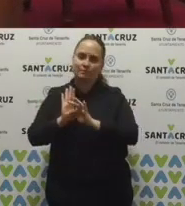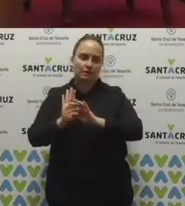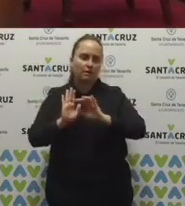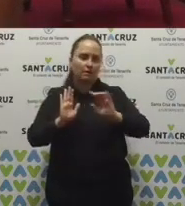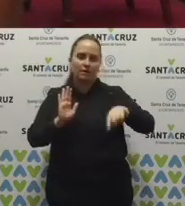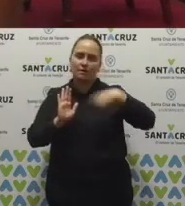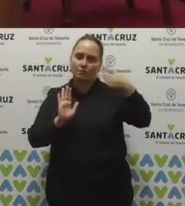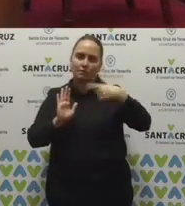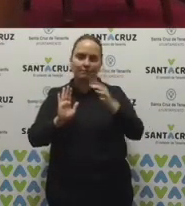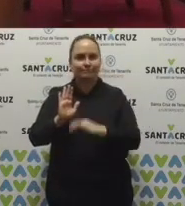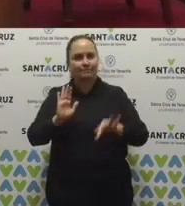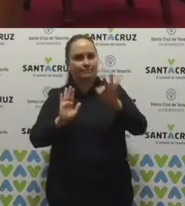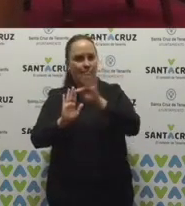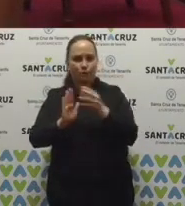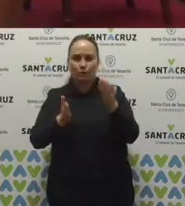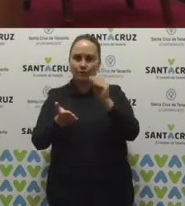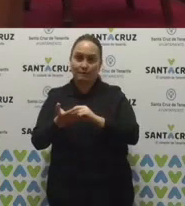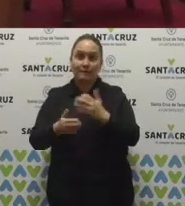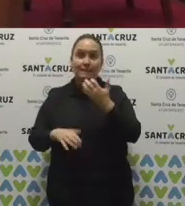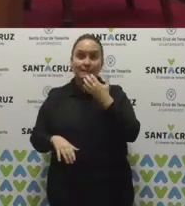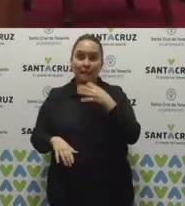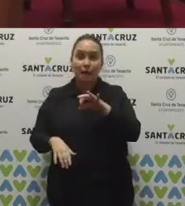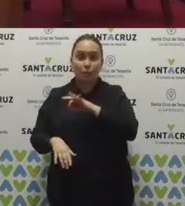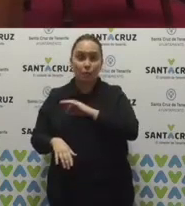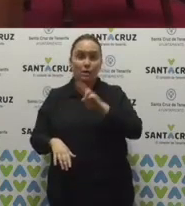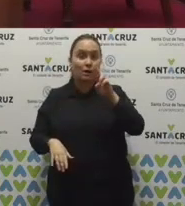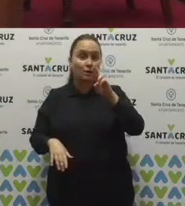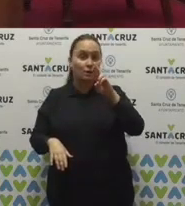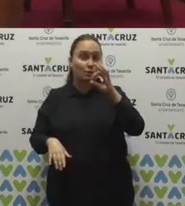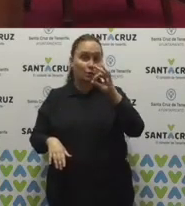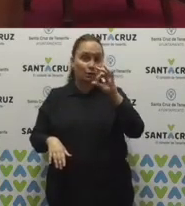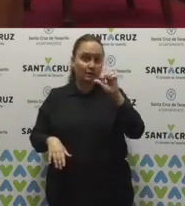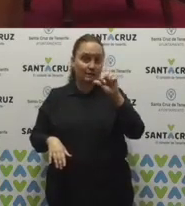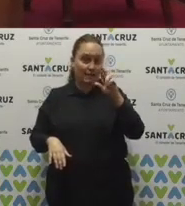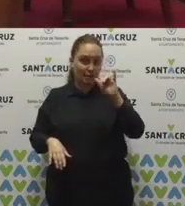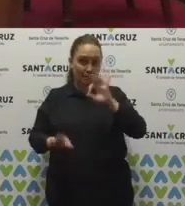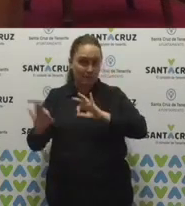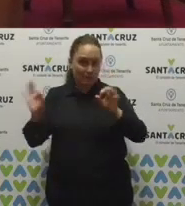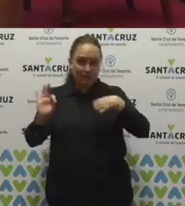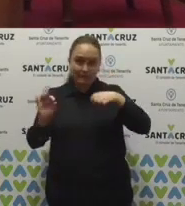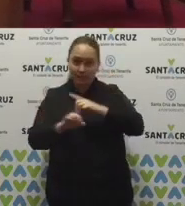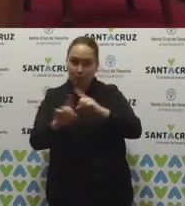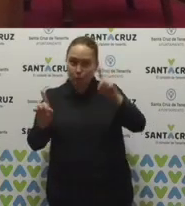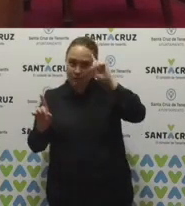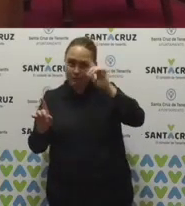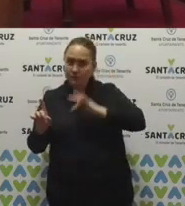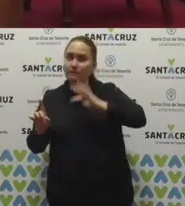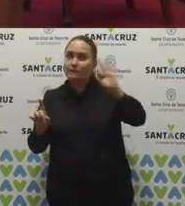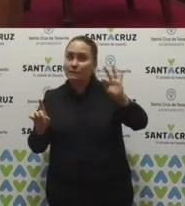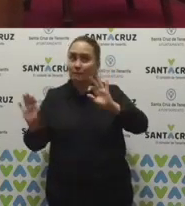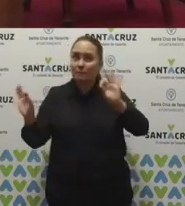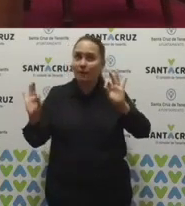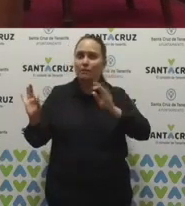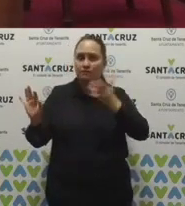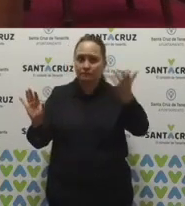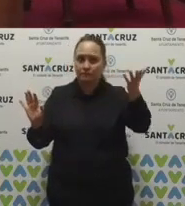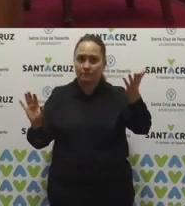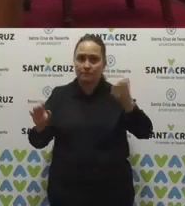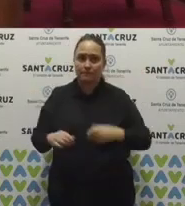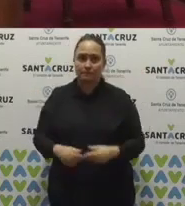punto si doña rosario está preparada que tampoco lo sé doña rosario vídeos de la palabra si está preparada